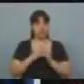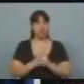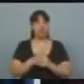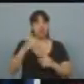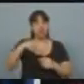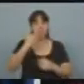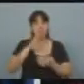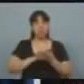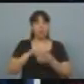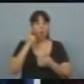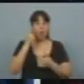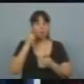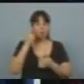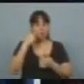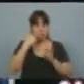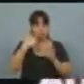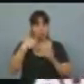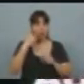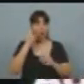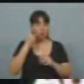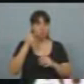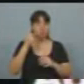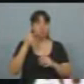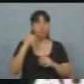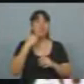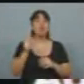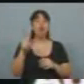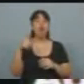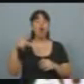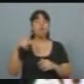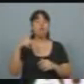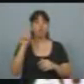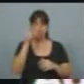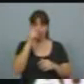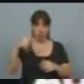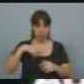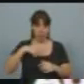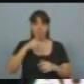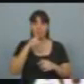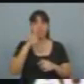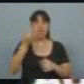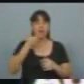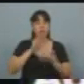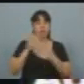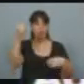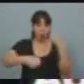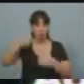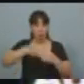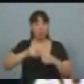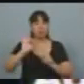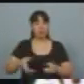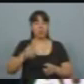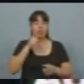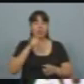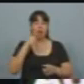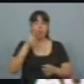millonario que habría protagonizado un hecho de violencia de género terrible, hablan de golpes, pero también